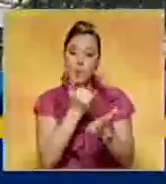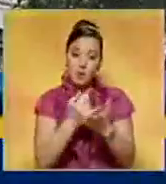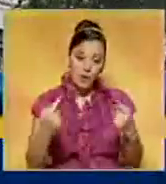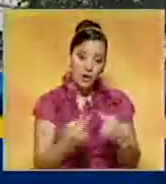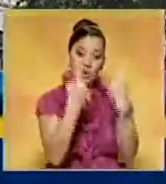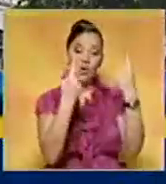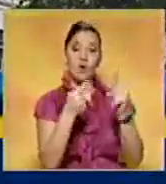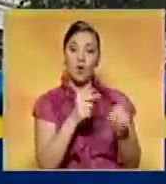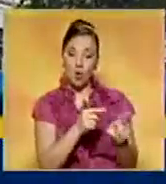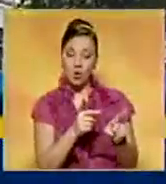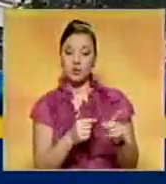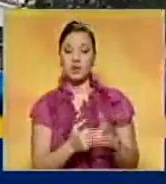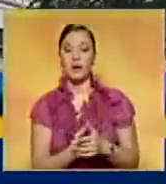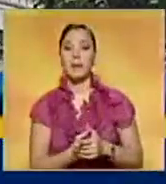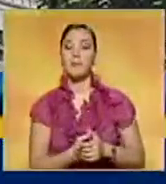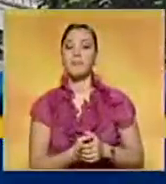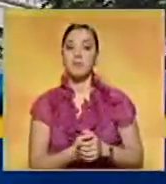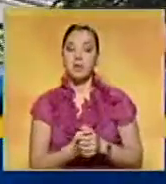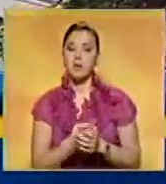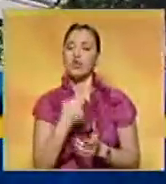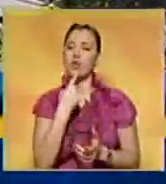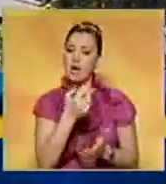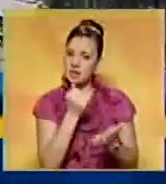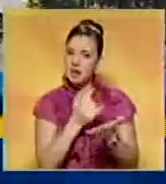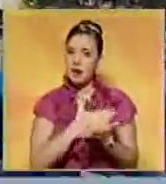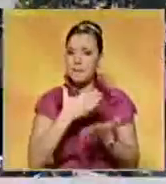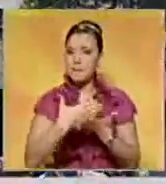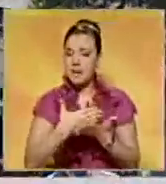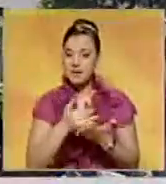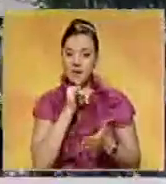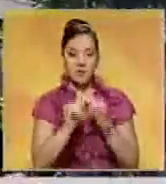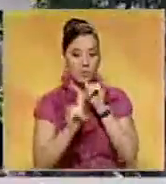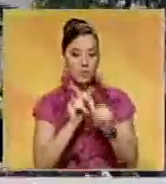una a favor. Esta es parte de la información que tenemos a